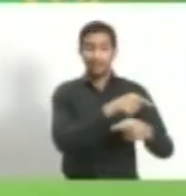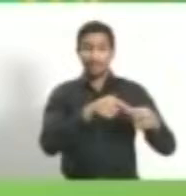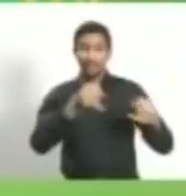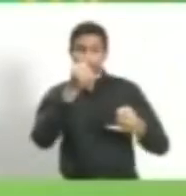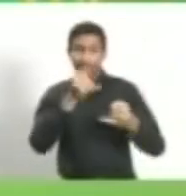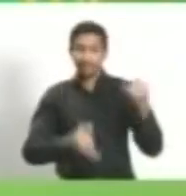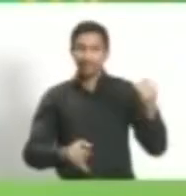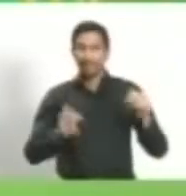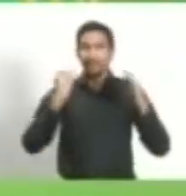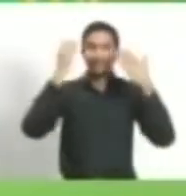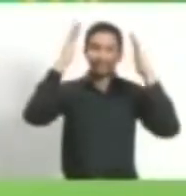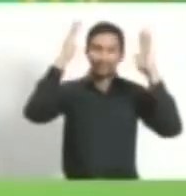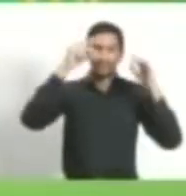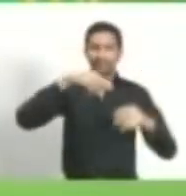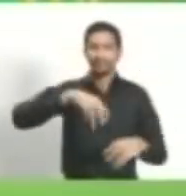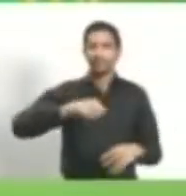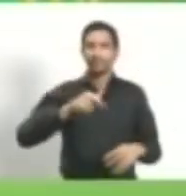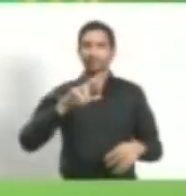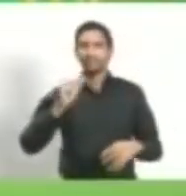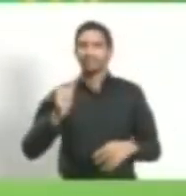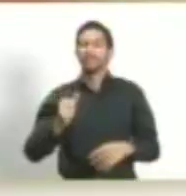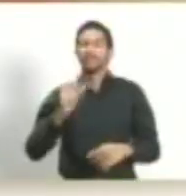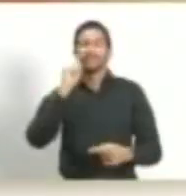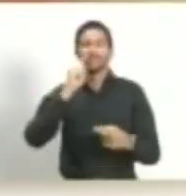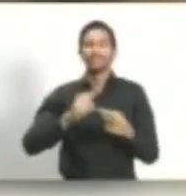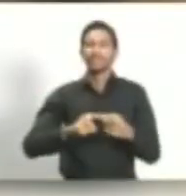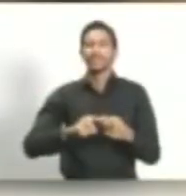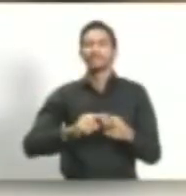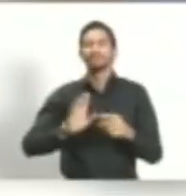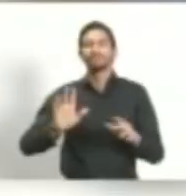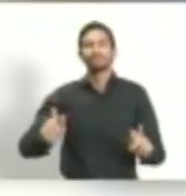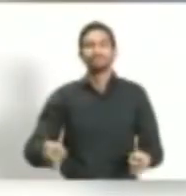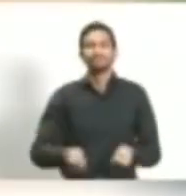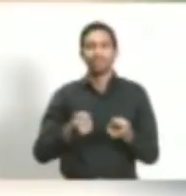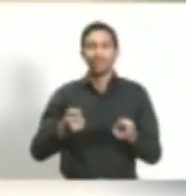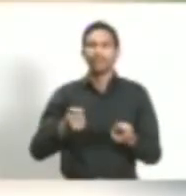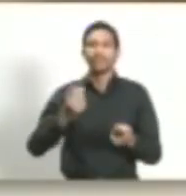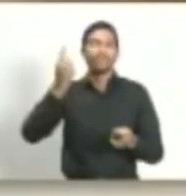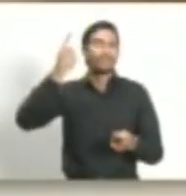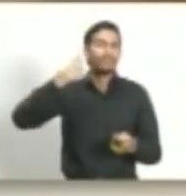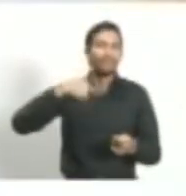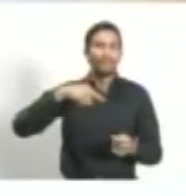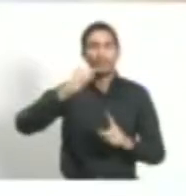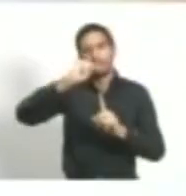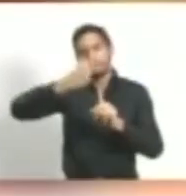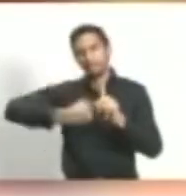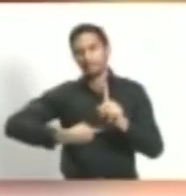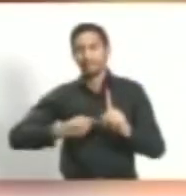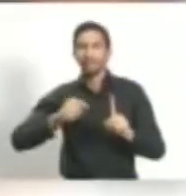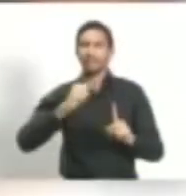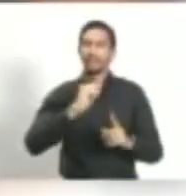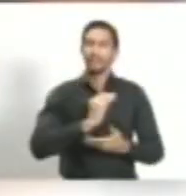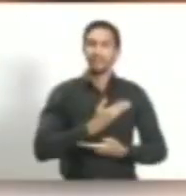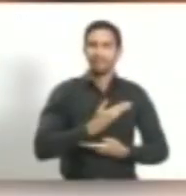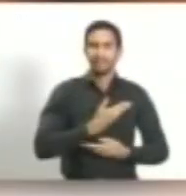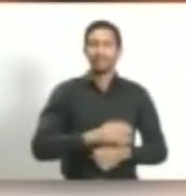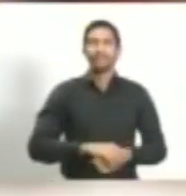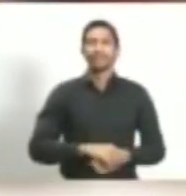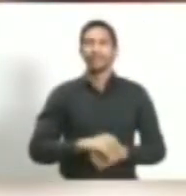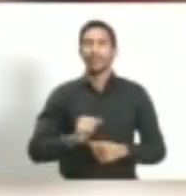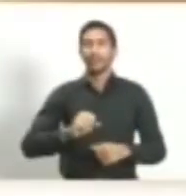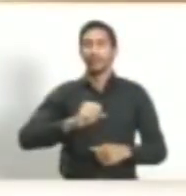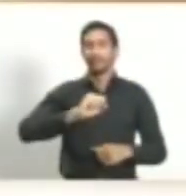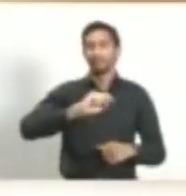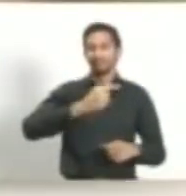a Barranquilla con motivo del Mes de las Madres. Con motivo de celebración del Mes de las Madres, llega a Barranquilla la tercera versión de la